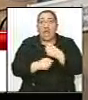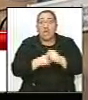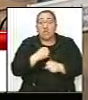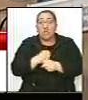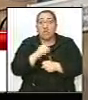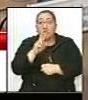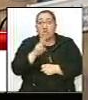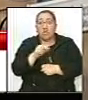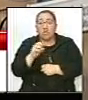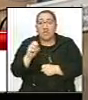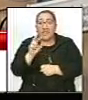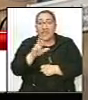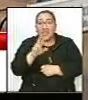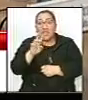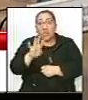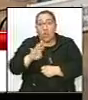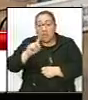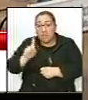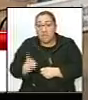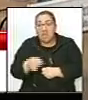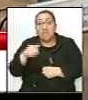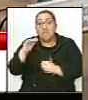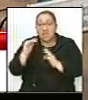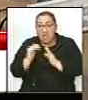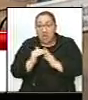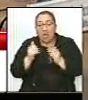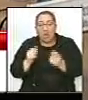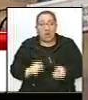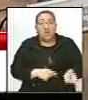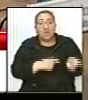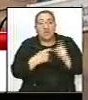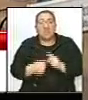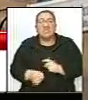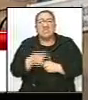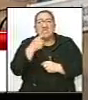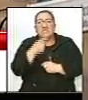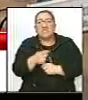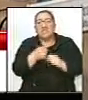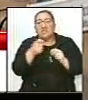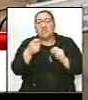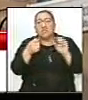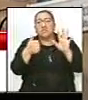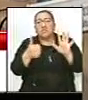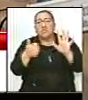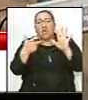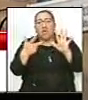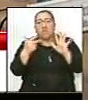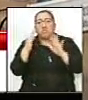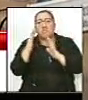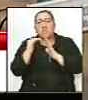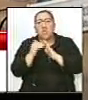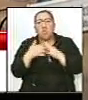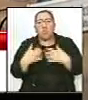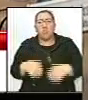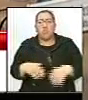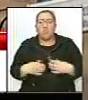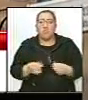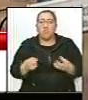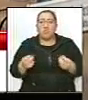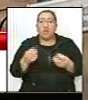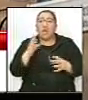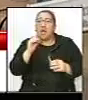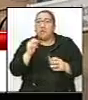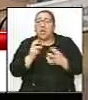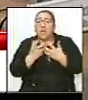Desde el año 2000, de 34 mil millones, estamos yendo a 168 millones. Ahora que estamos hablando de la industria, la MIPE,